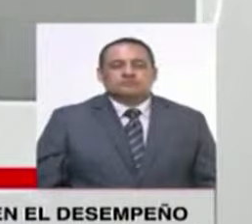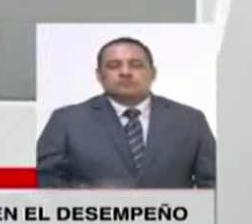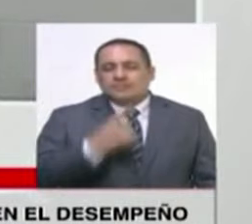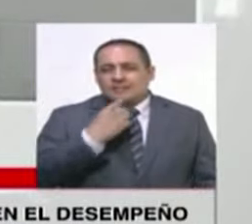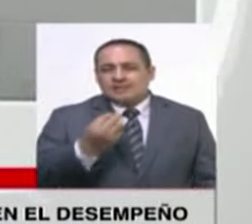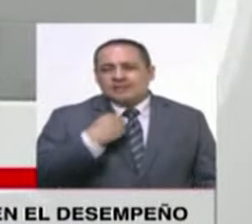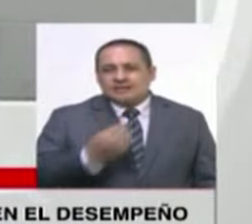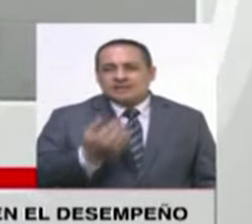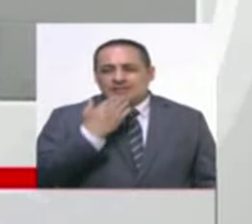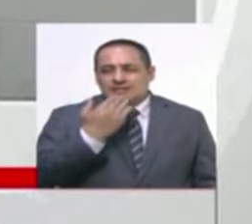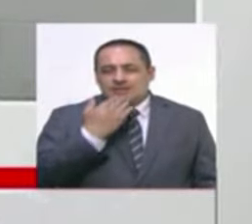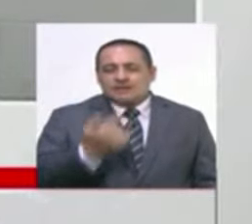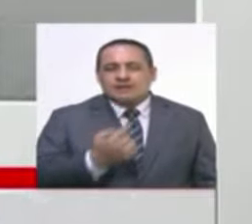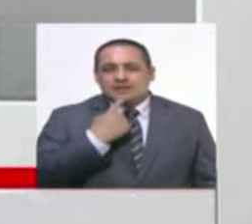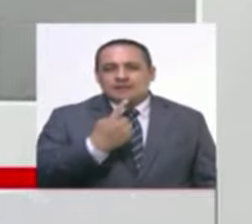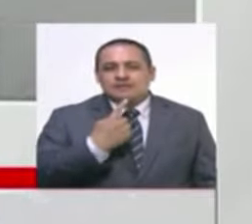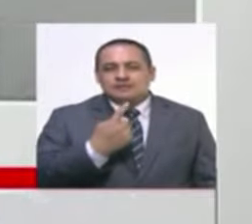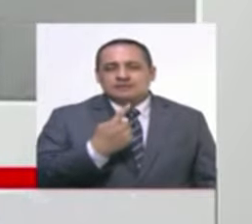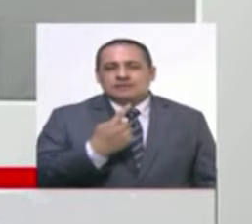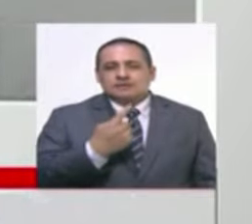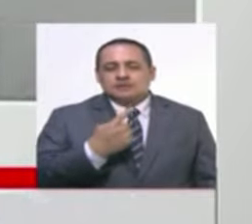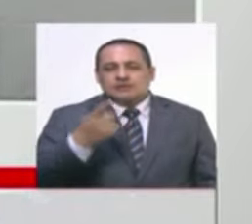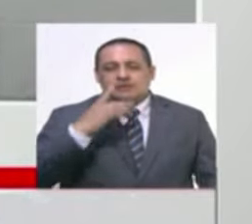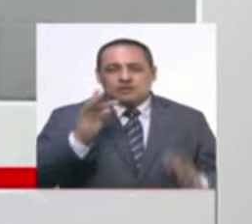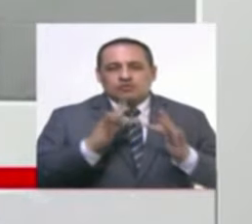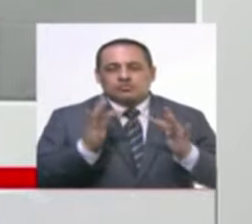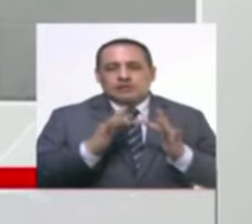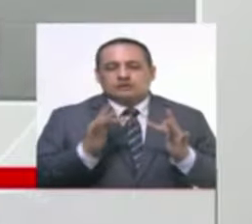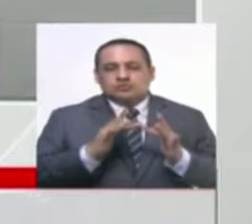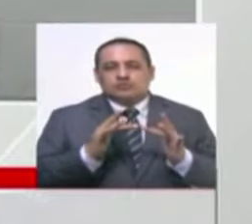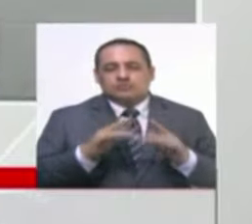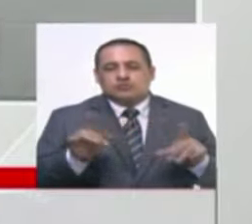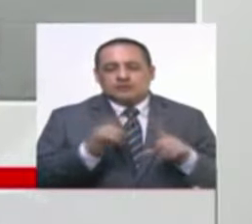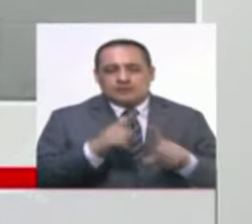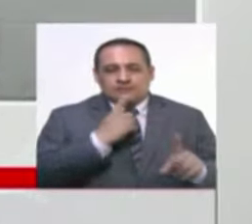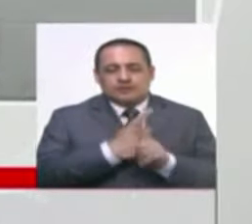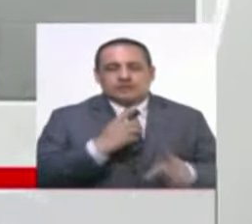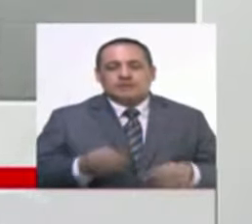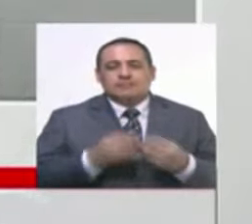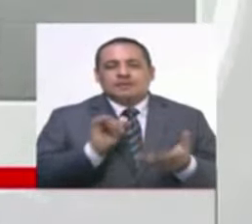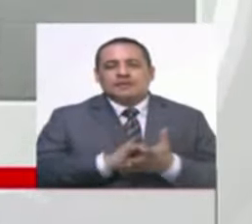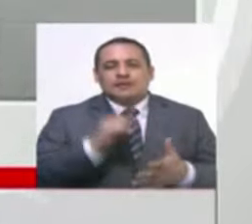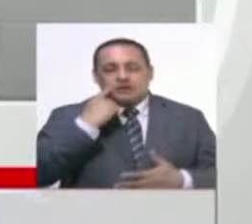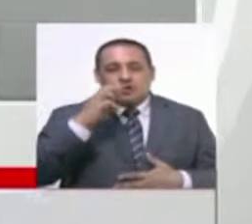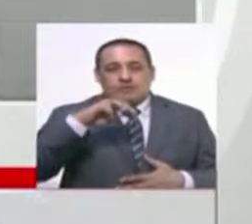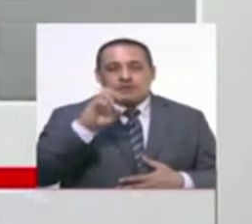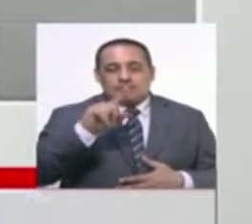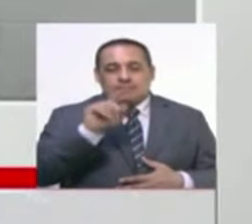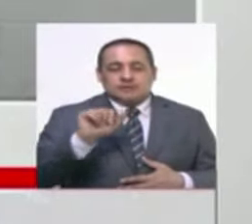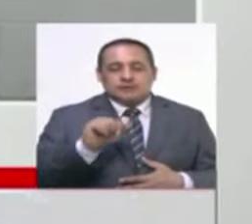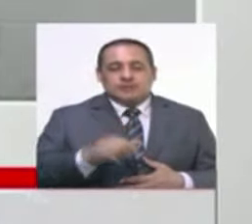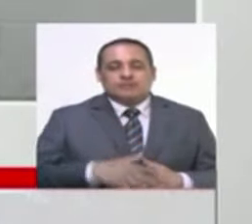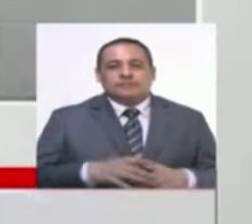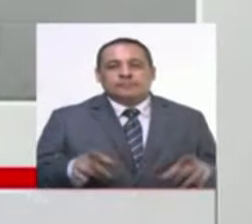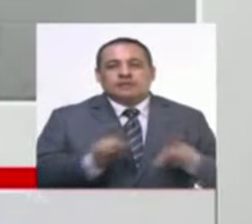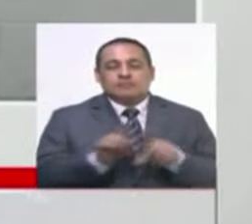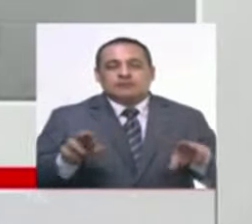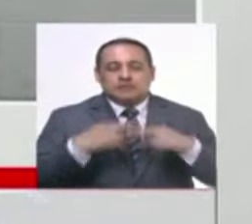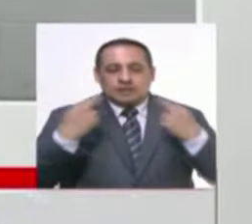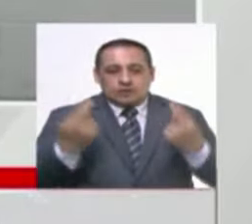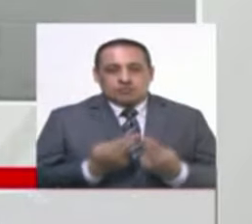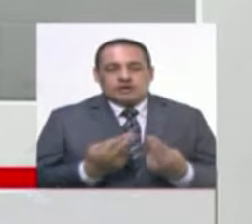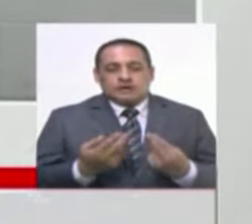díganos quién era el contacto directo para que Vladimir Mesa se